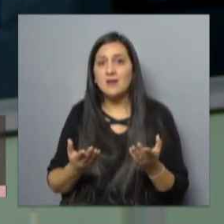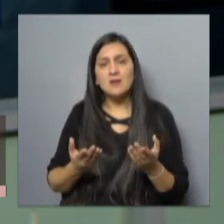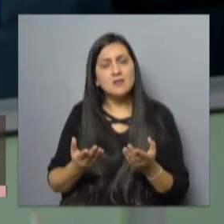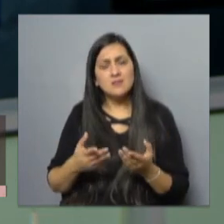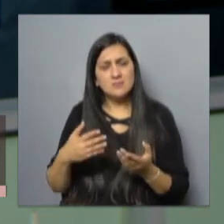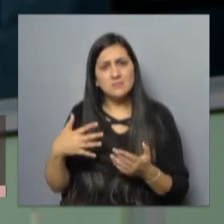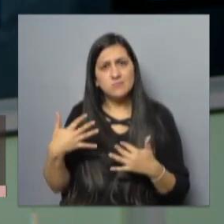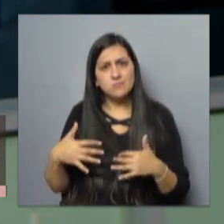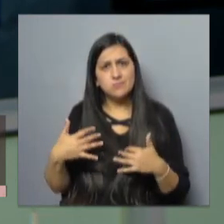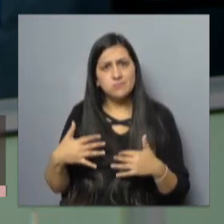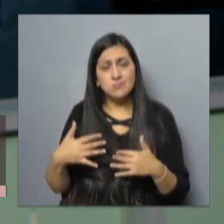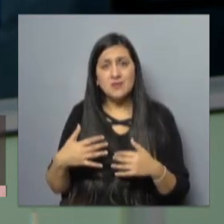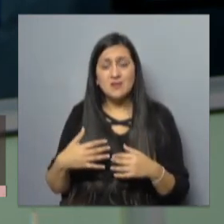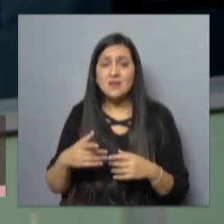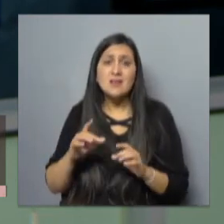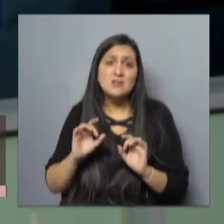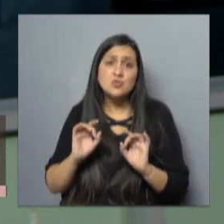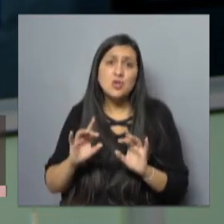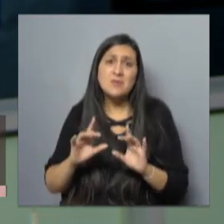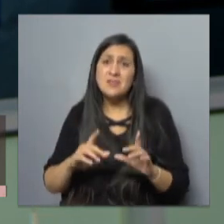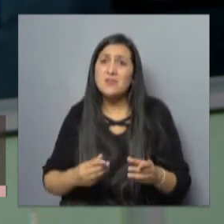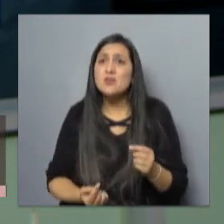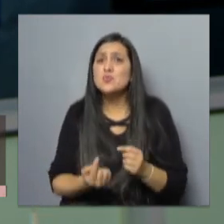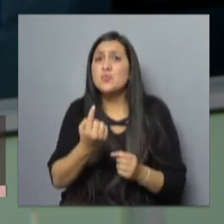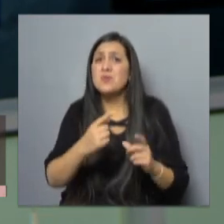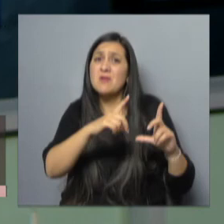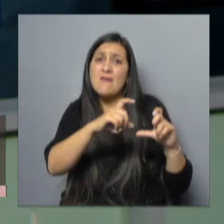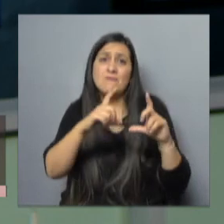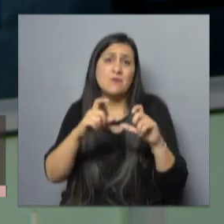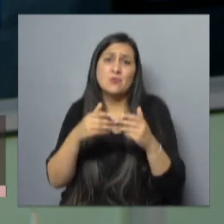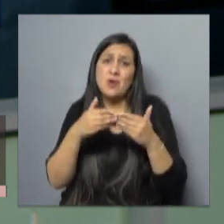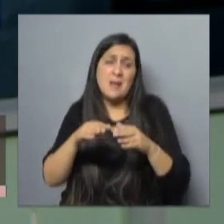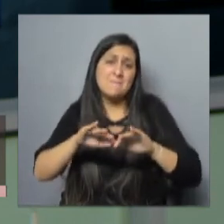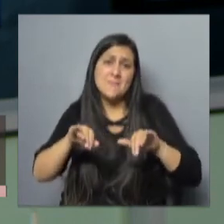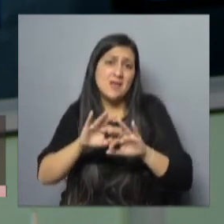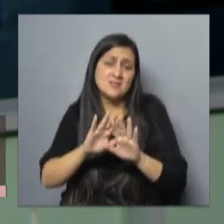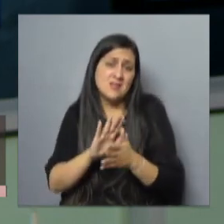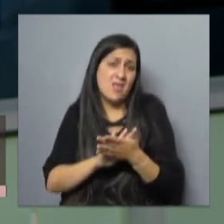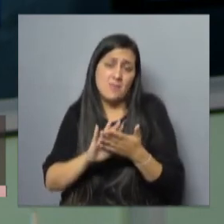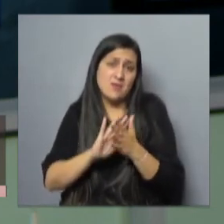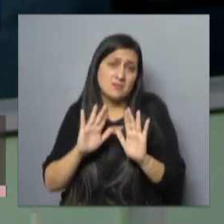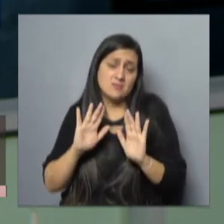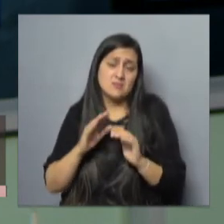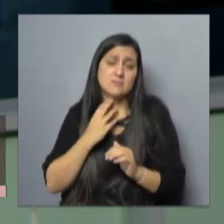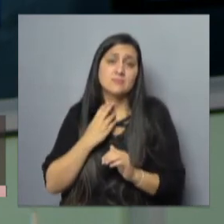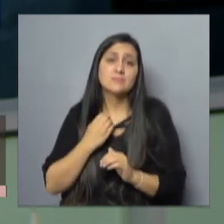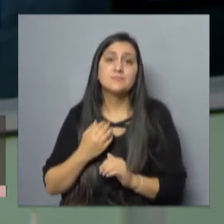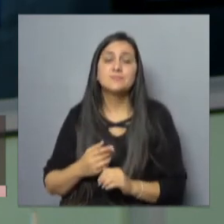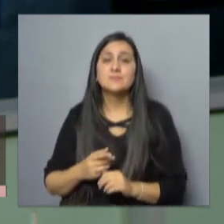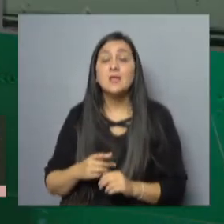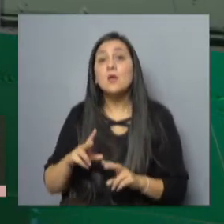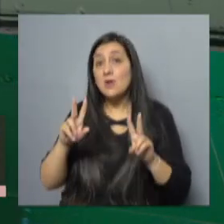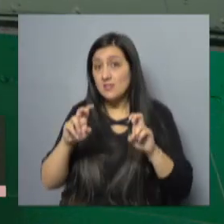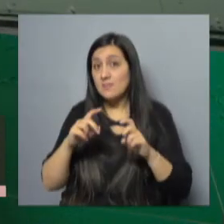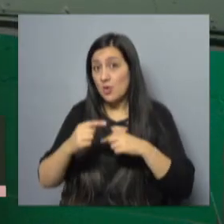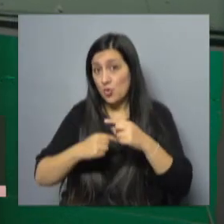mucho mayor que lo que fue solamente la colocación de esas fotos o ese vídeo en la redes sociales un arresto el tema no quedó cerrado